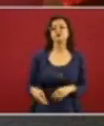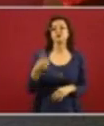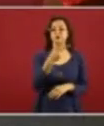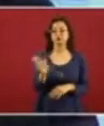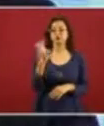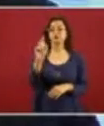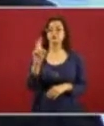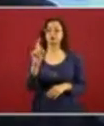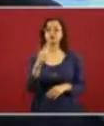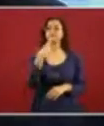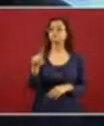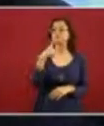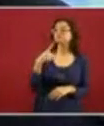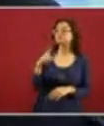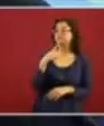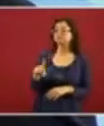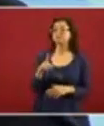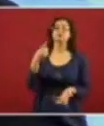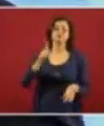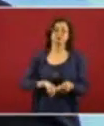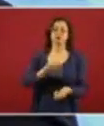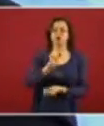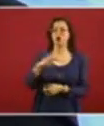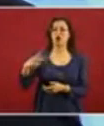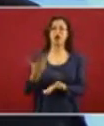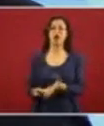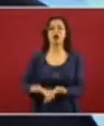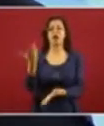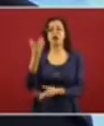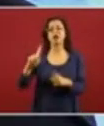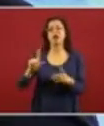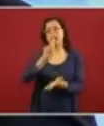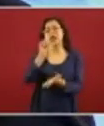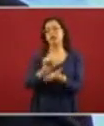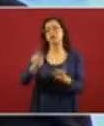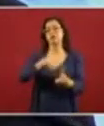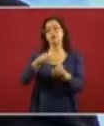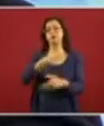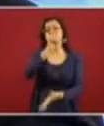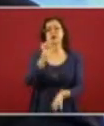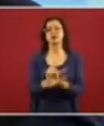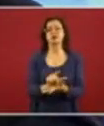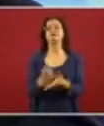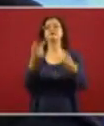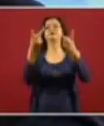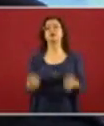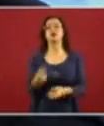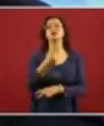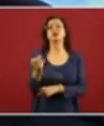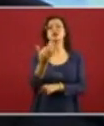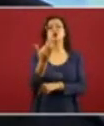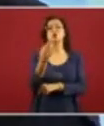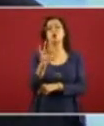230 denuncias y quejas presentadas a través de la app de Litro por Litro. Son ya 145 mil